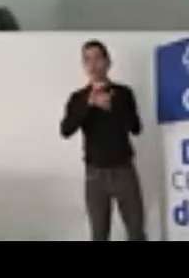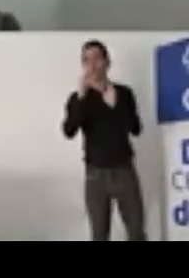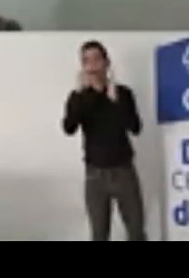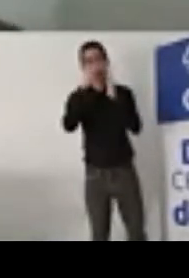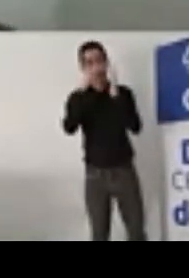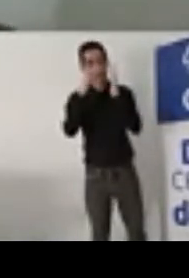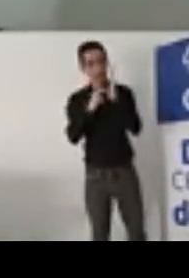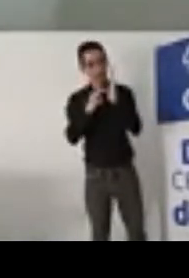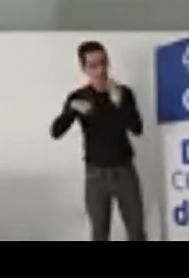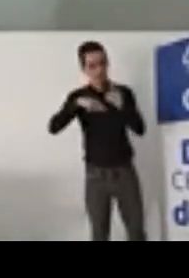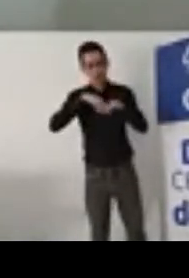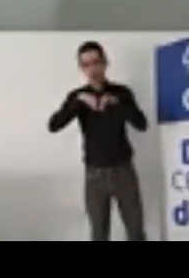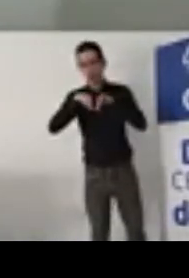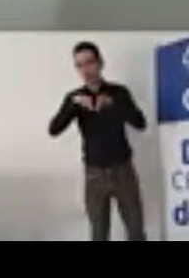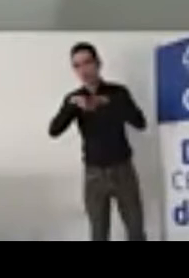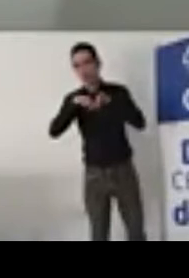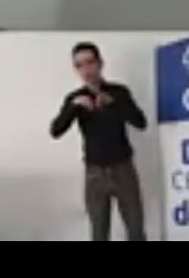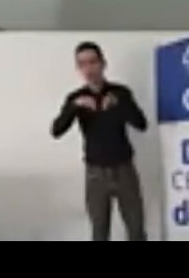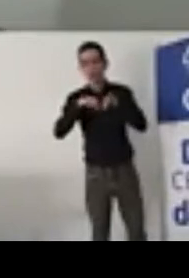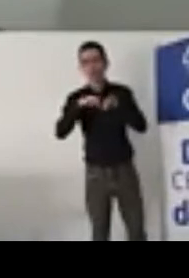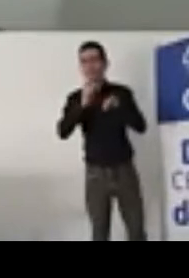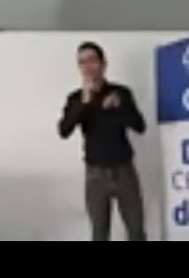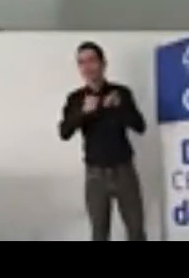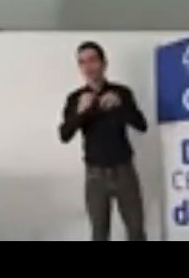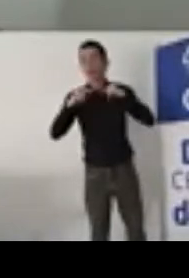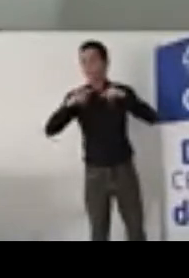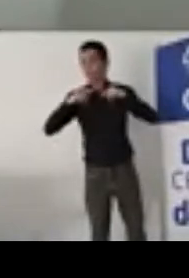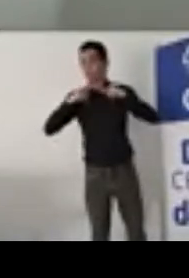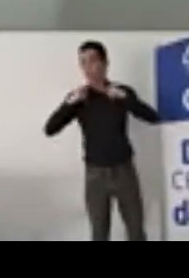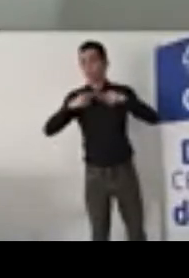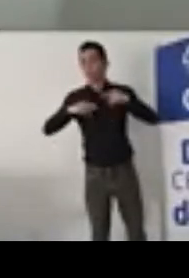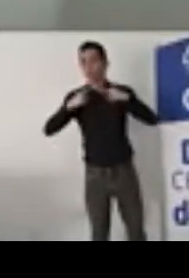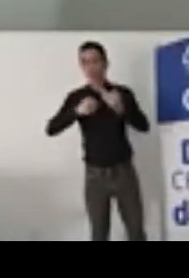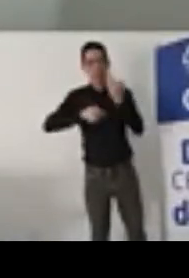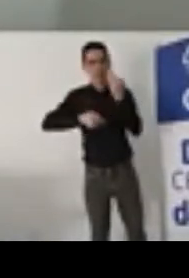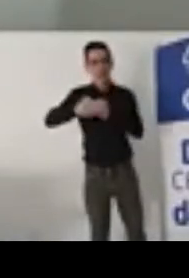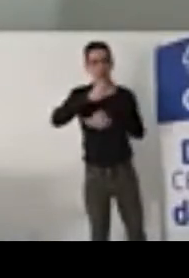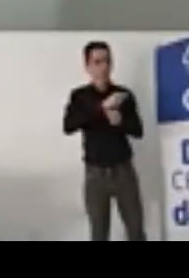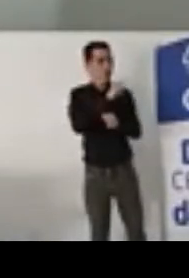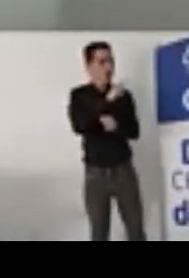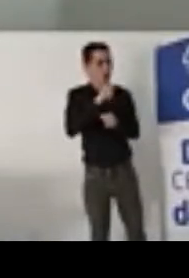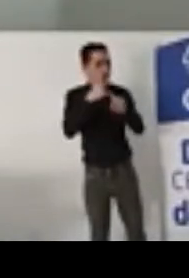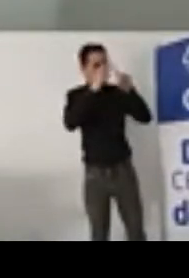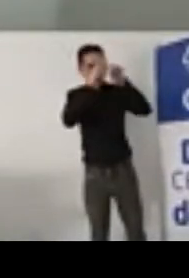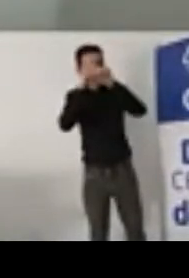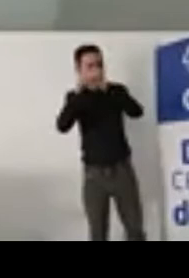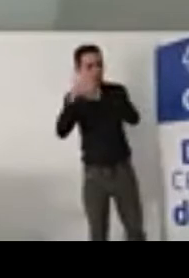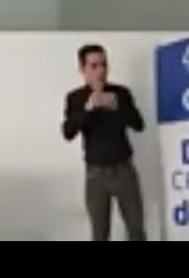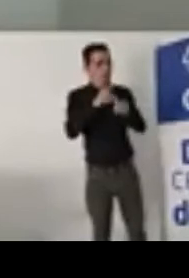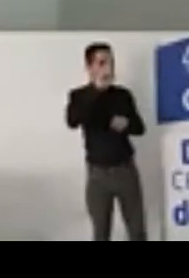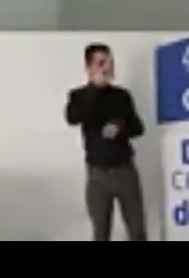distingan las diversidades, que favorezcan la pluralidad, que favorezcan los espacios